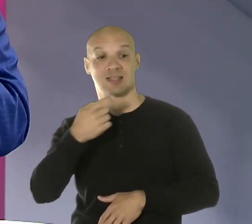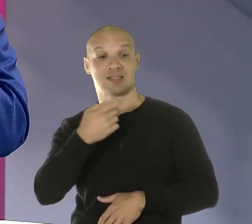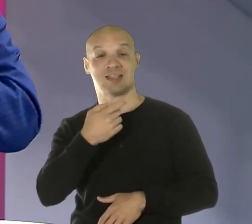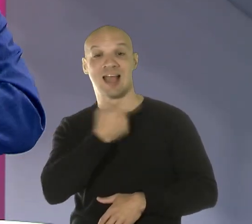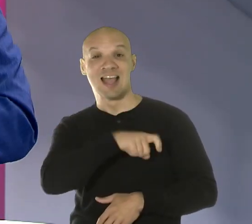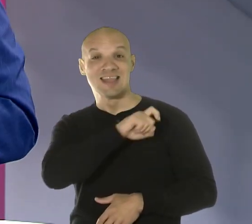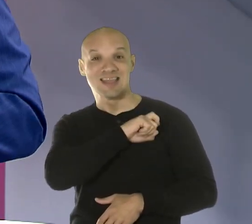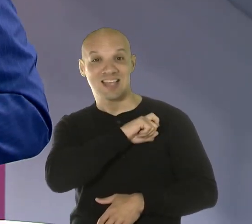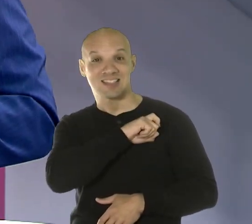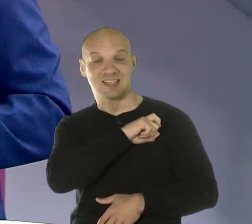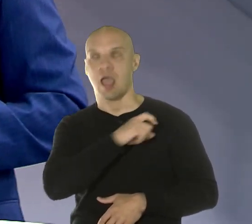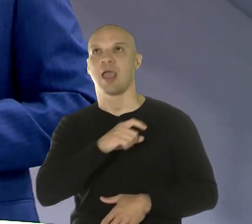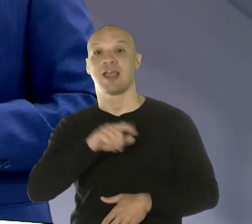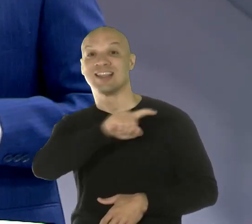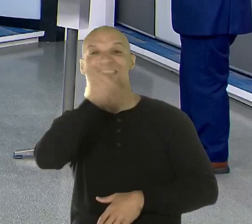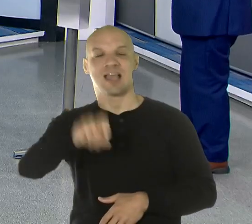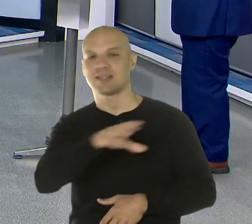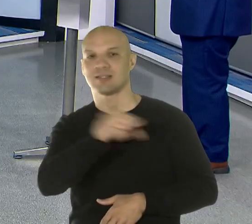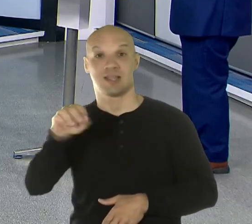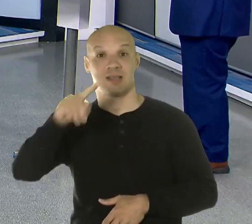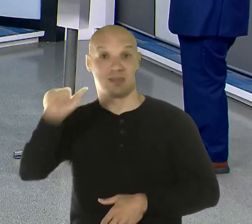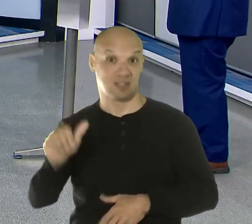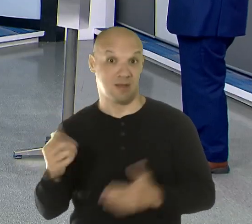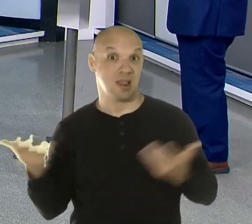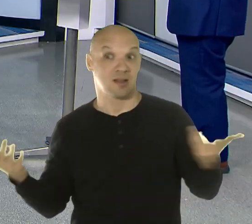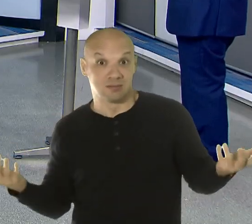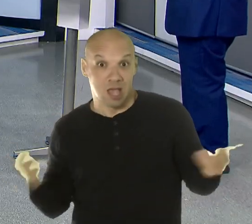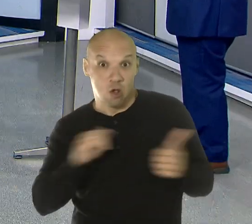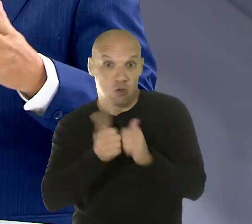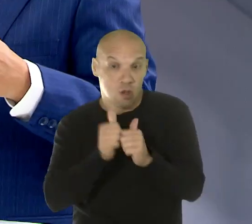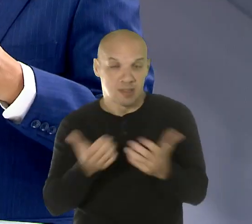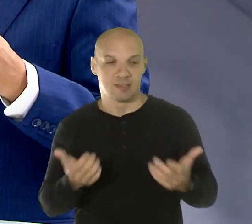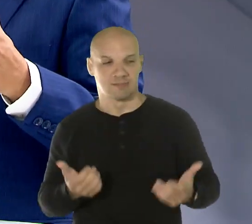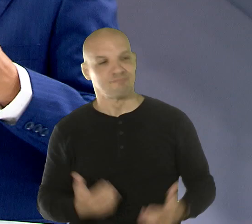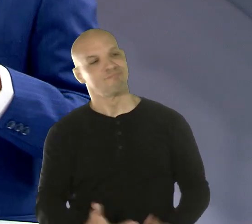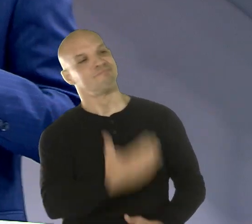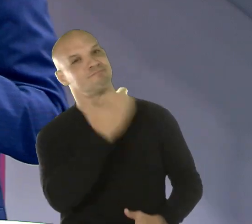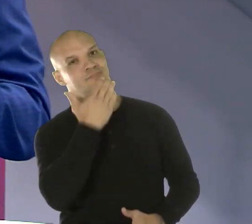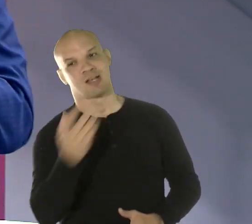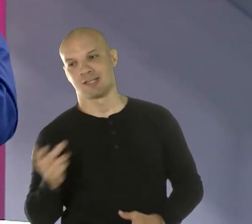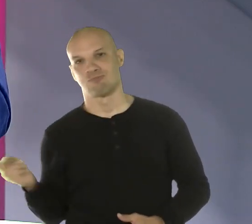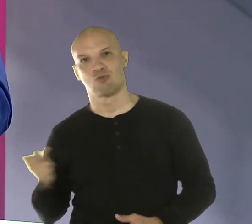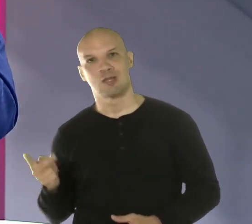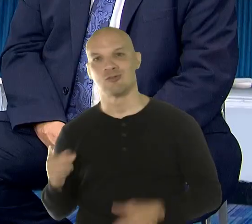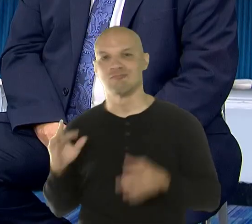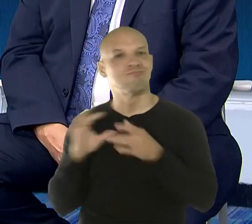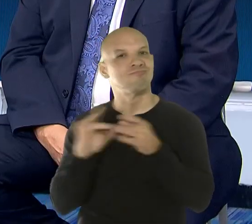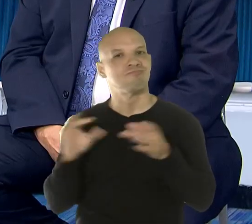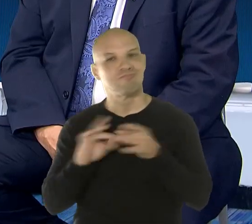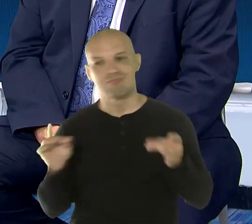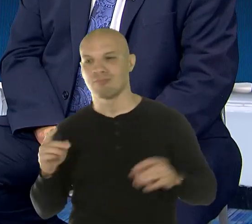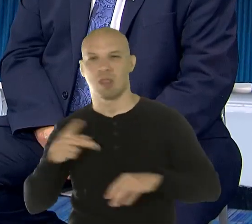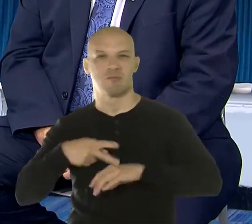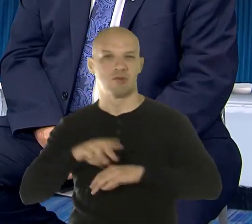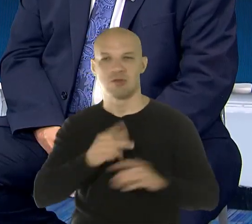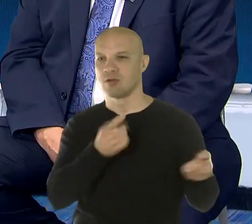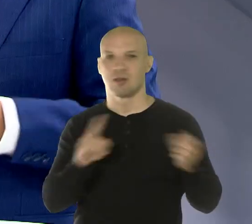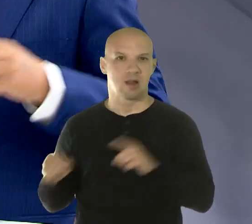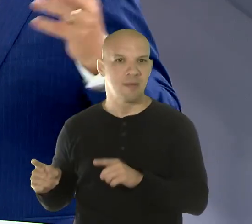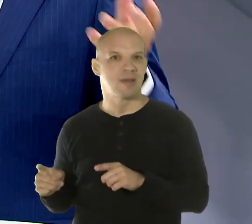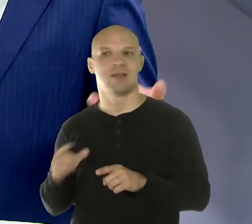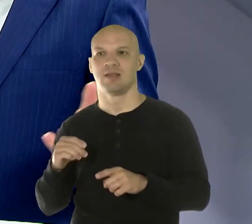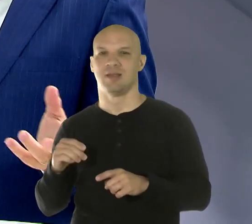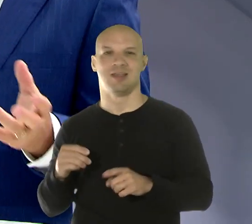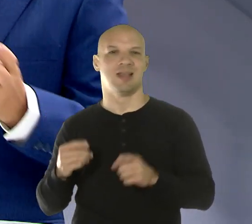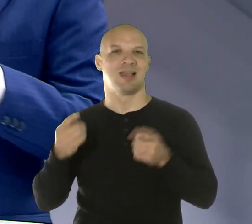Heriberto y Francisco, muchas gracias por estar con nosotros y darnos un análisis amplio de lo que está ocurriendo en Puerto Rico en la población, pero también sobre lo que está ocurriendo en la